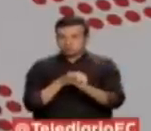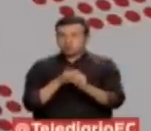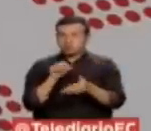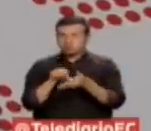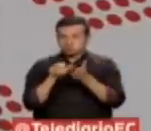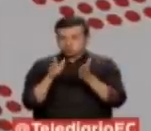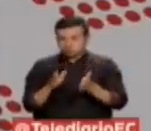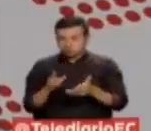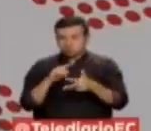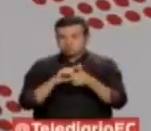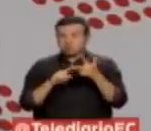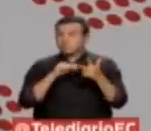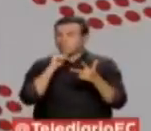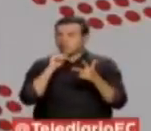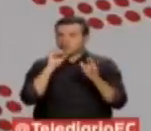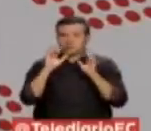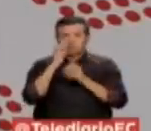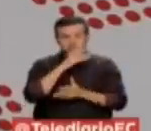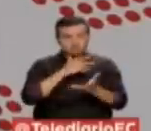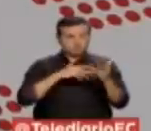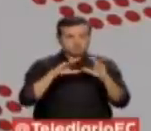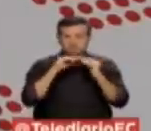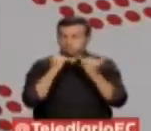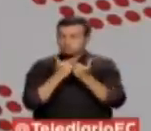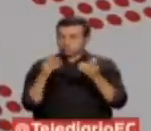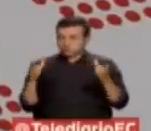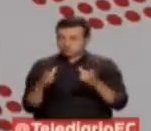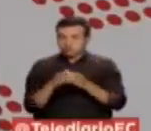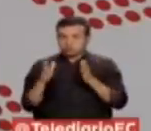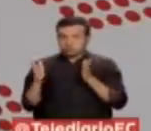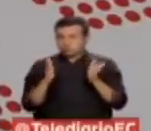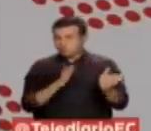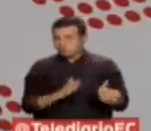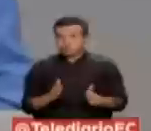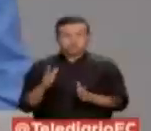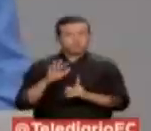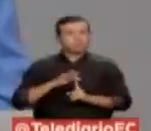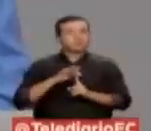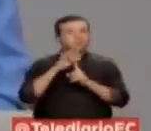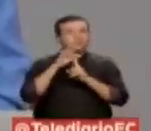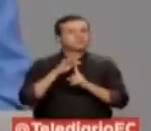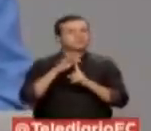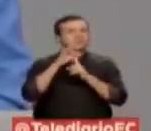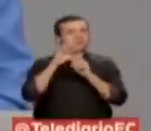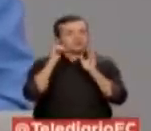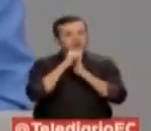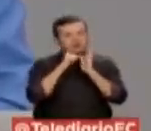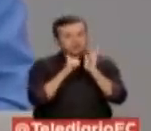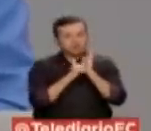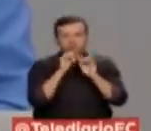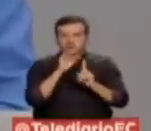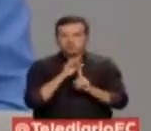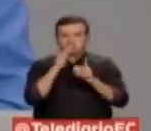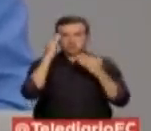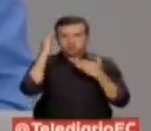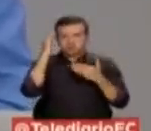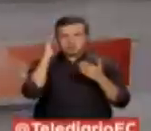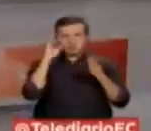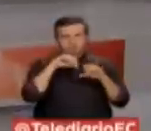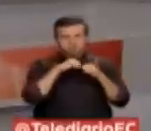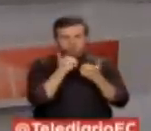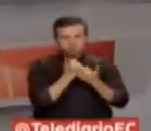tenemos pendientes algunas conversaciones con la comisión que la Está tratando Cuáles son las prioridades en la agenda en la agenda político